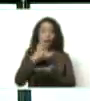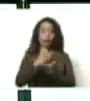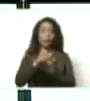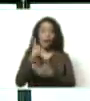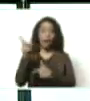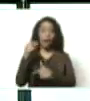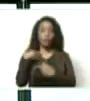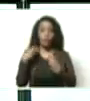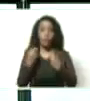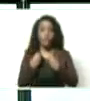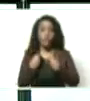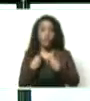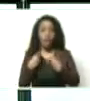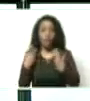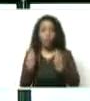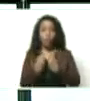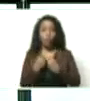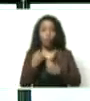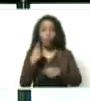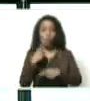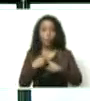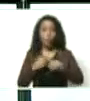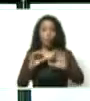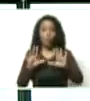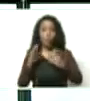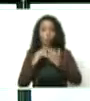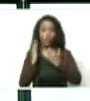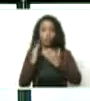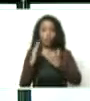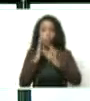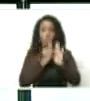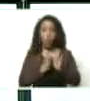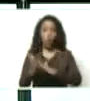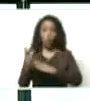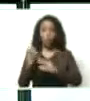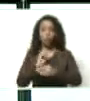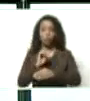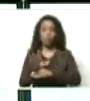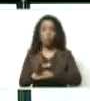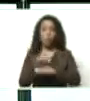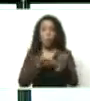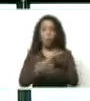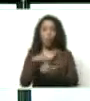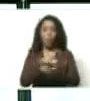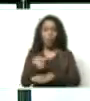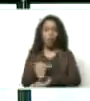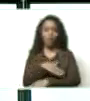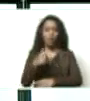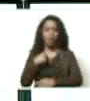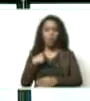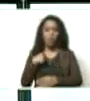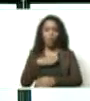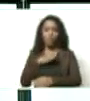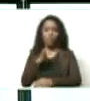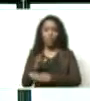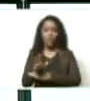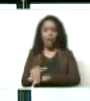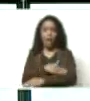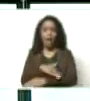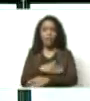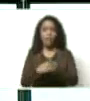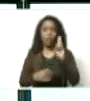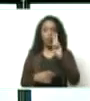viene y se inscriben hacen una agenda concreta de acción y nos mandan los problemas de la calle yo pasé por las calles los frailes